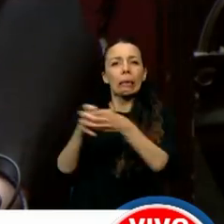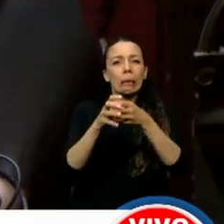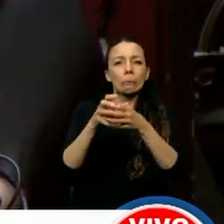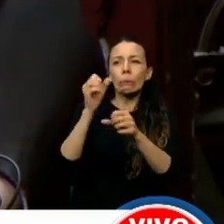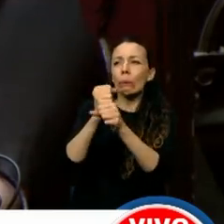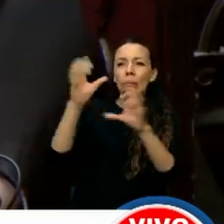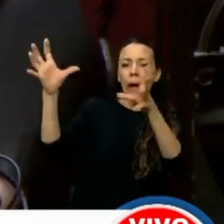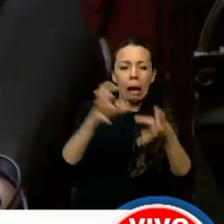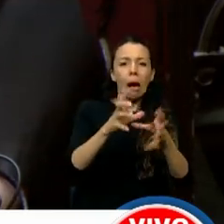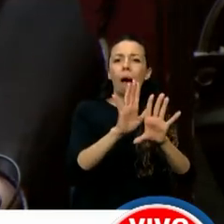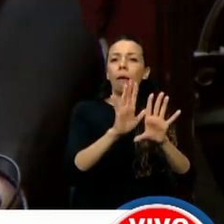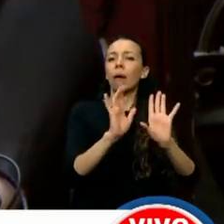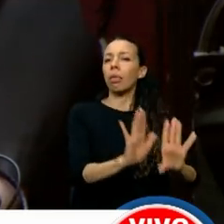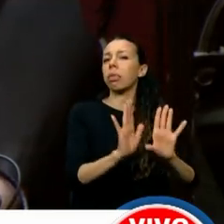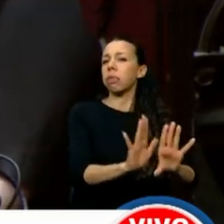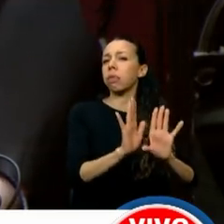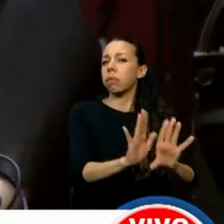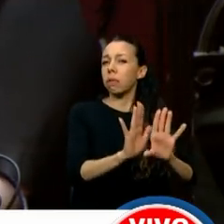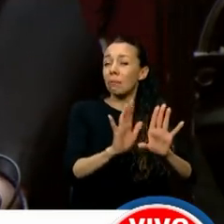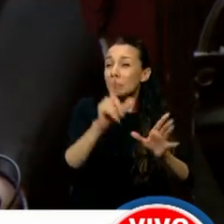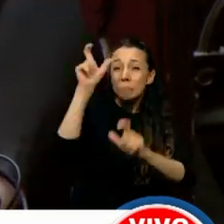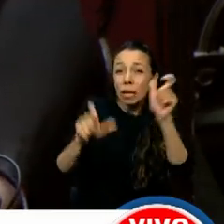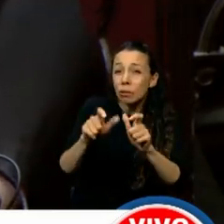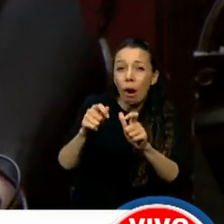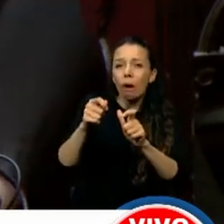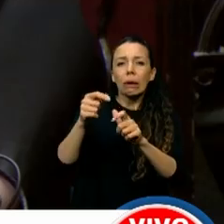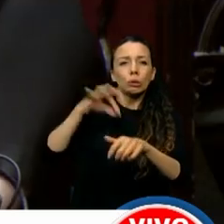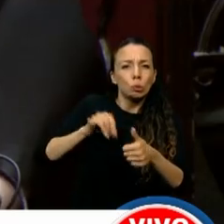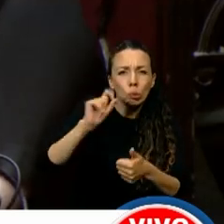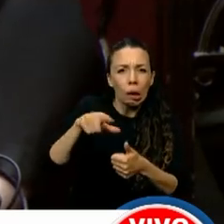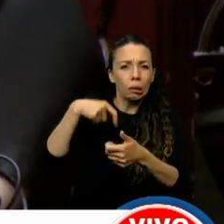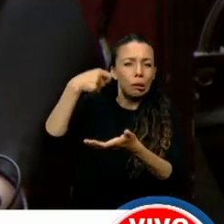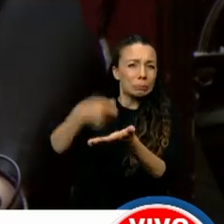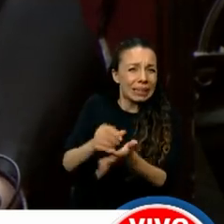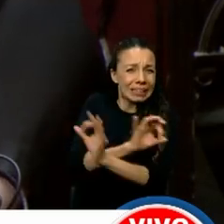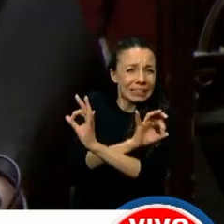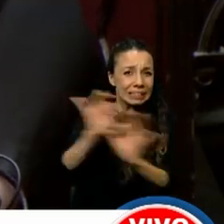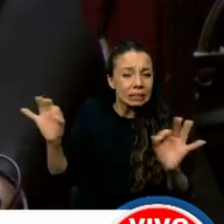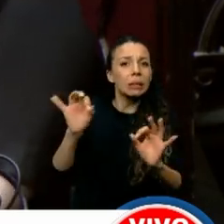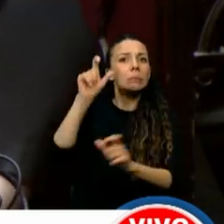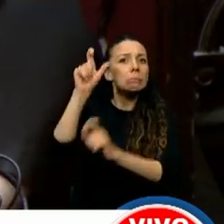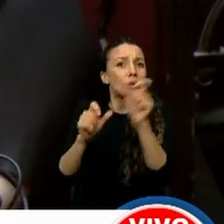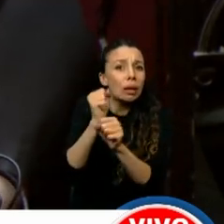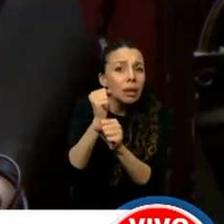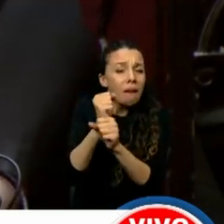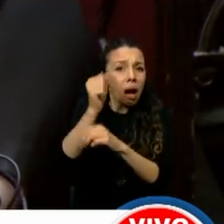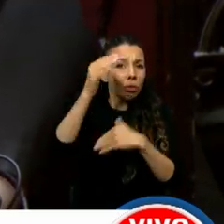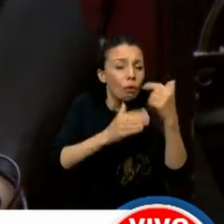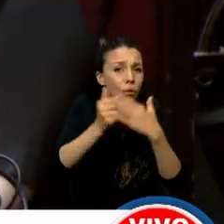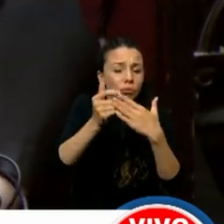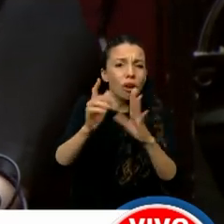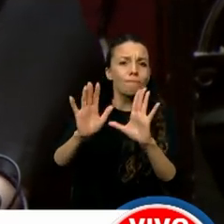abandonaban lo dejaban sin pago o sea no se hacía el jardín y se abandonaban los trabajadores de la construcción